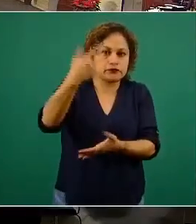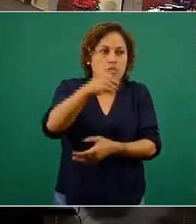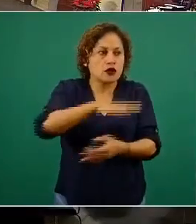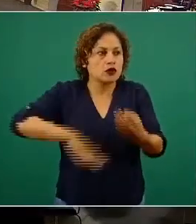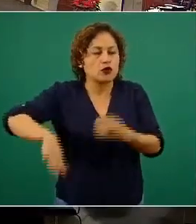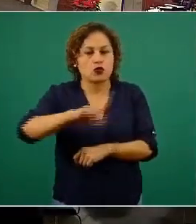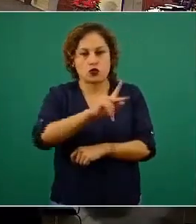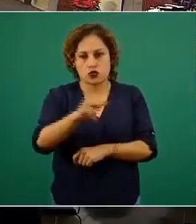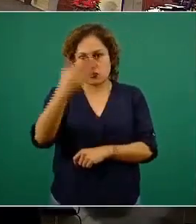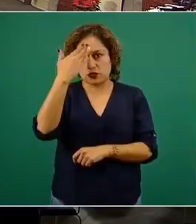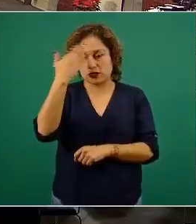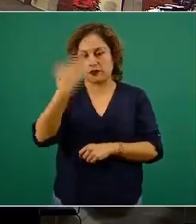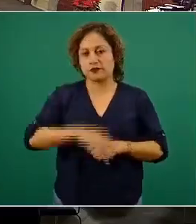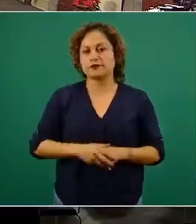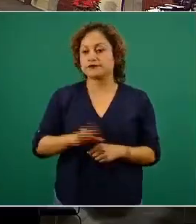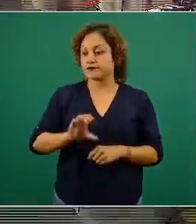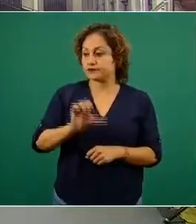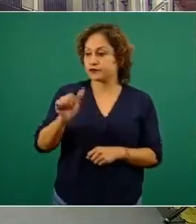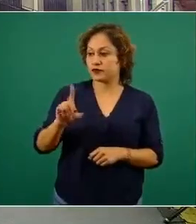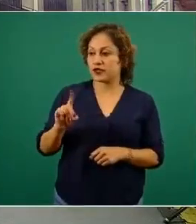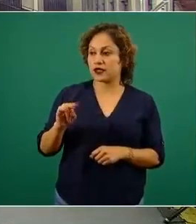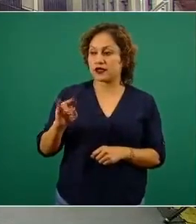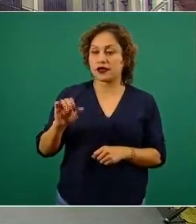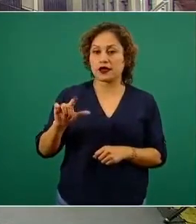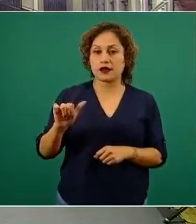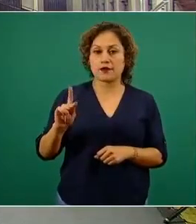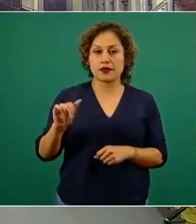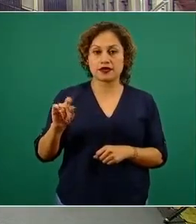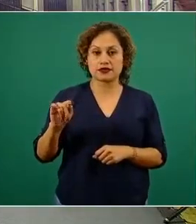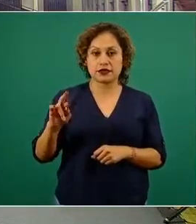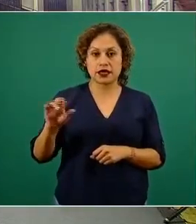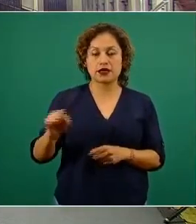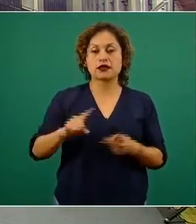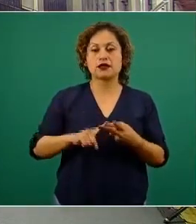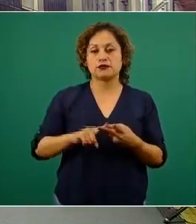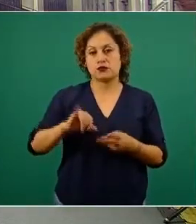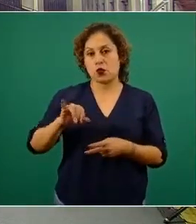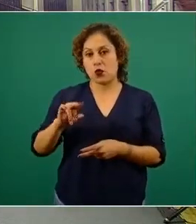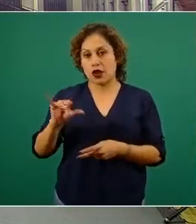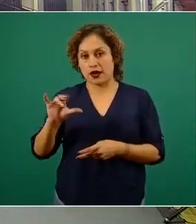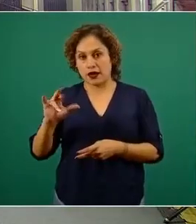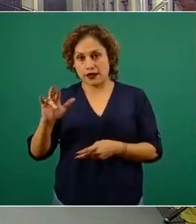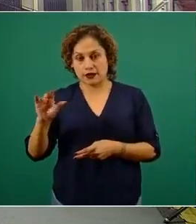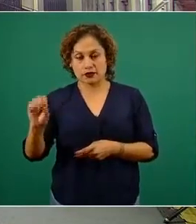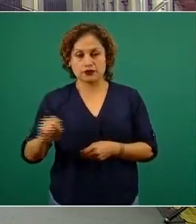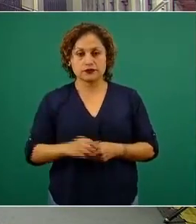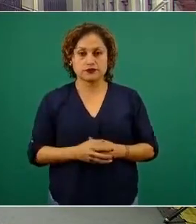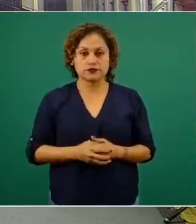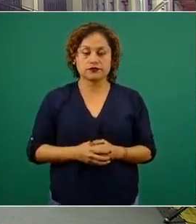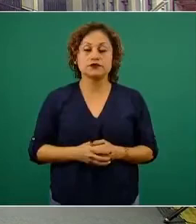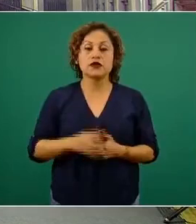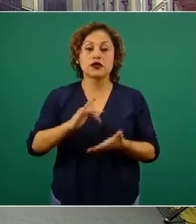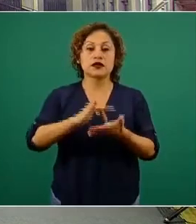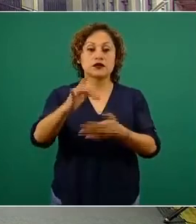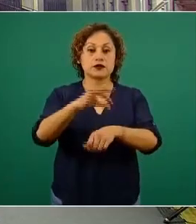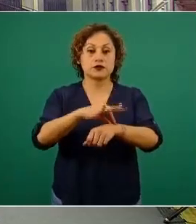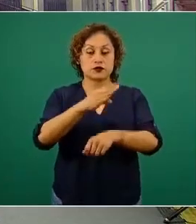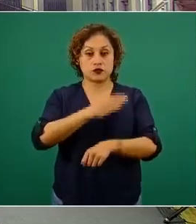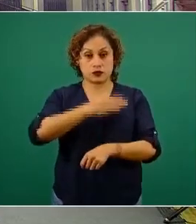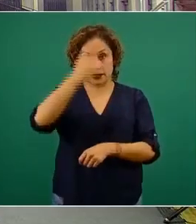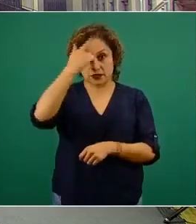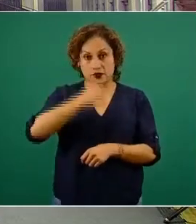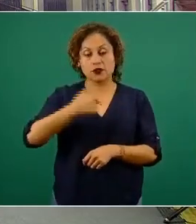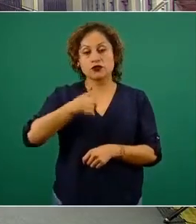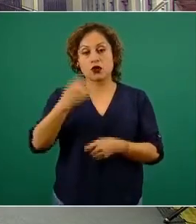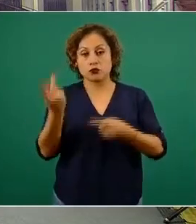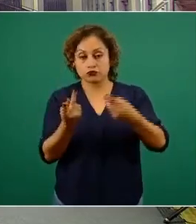Daniela Pastrana, y nos seguimos aquí con Juan Carlos Machorro y Alejandro Alemán. Gracias, doctor. Buenas noches. Tengo